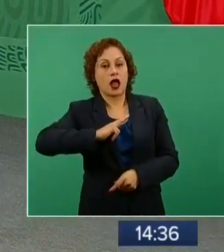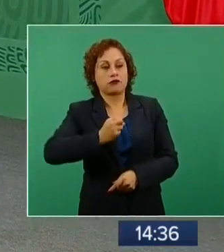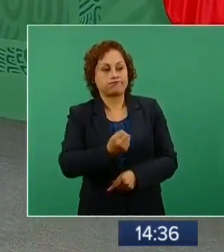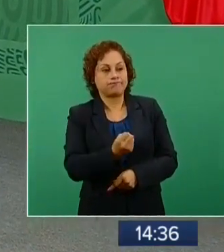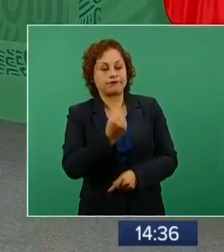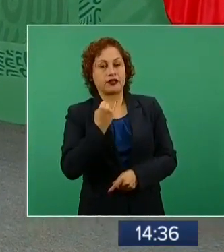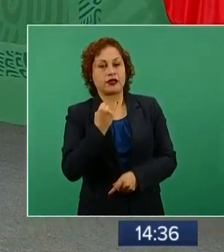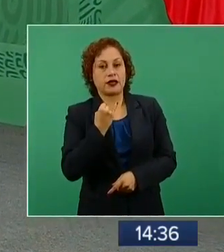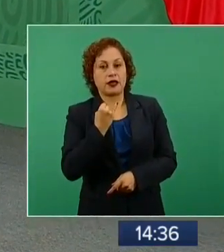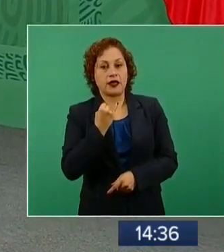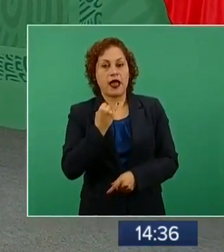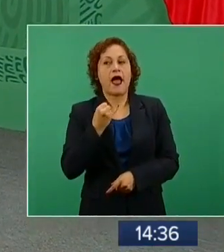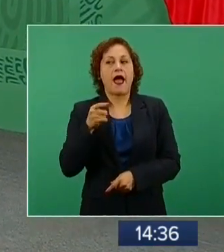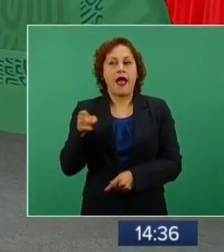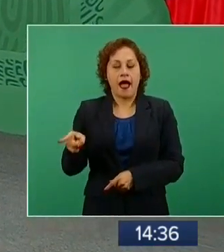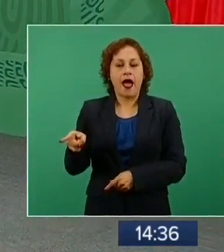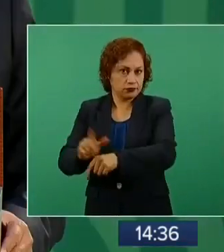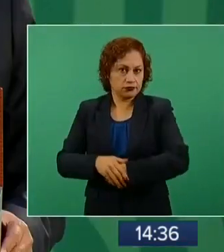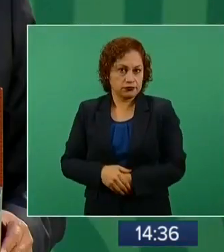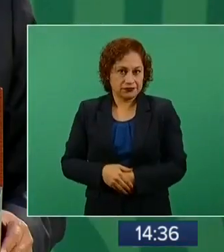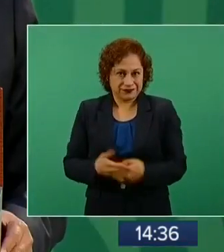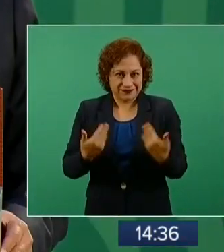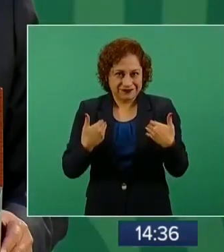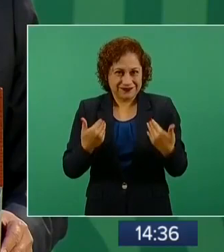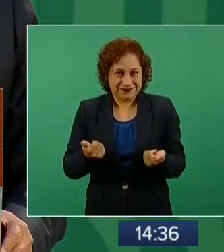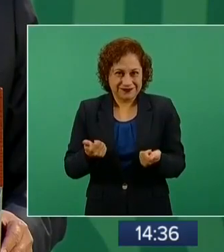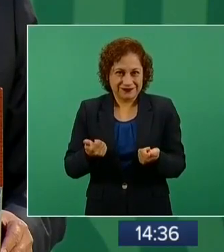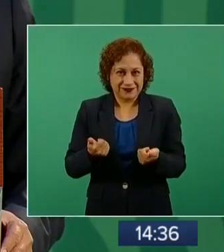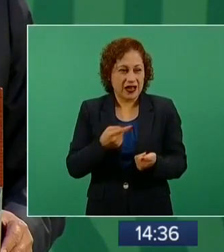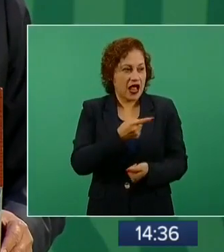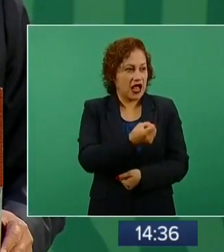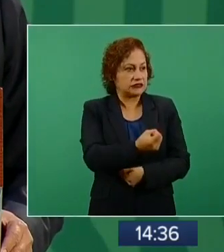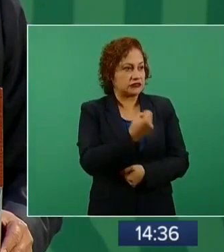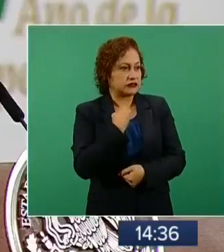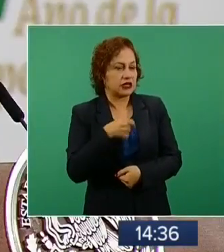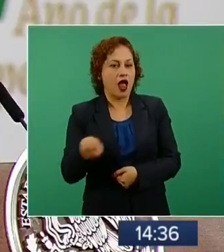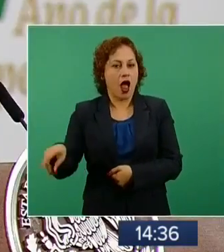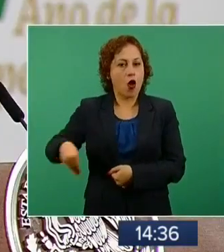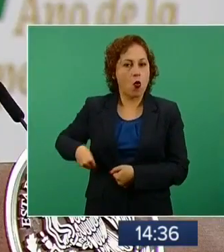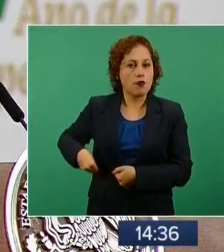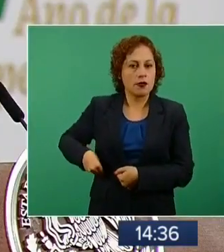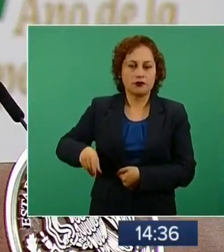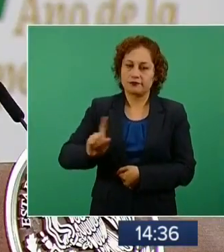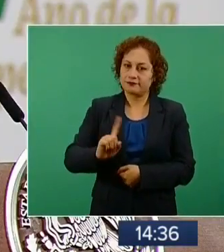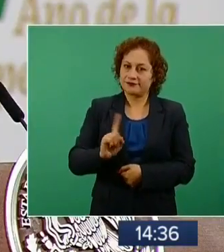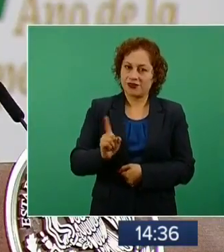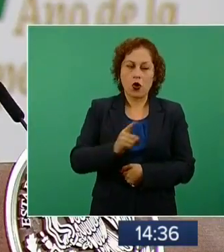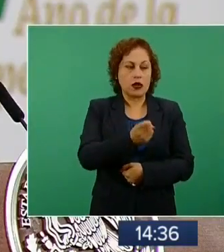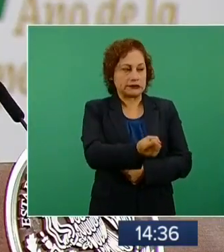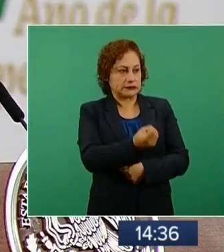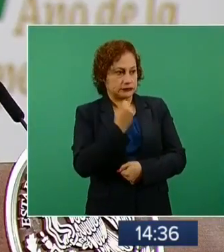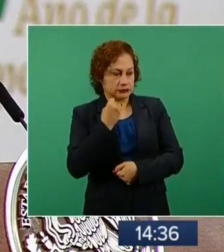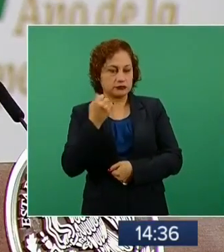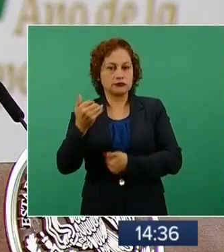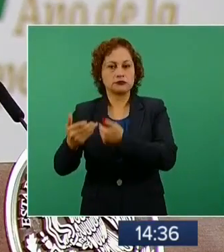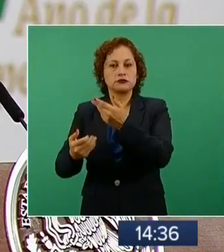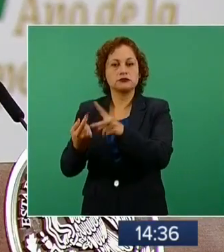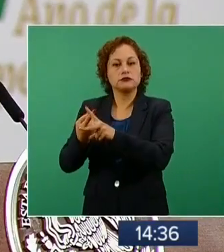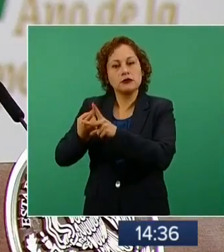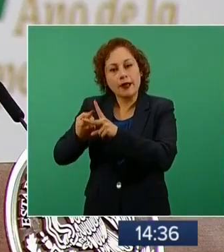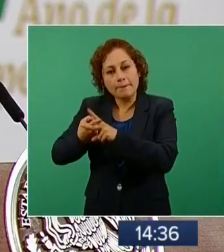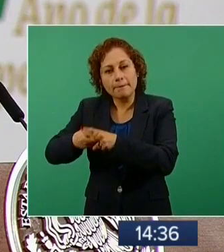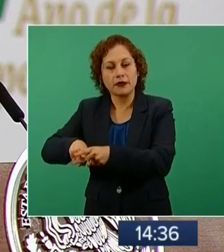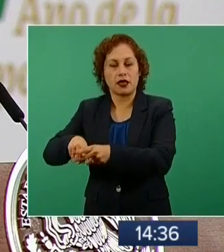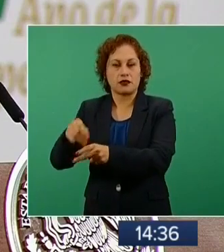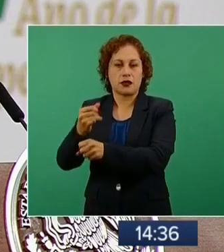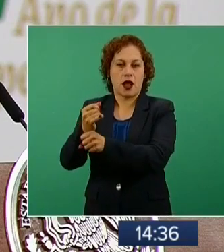no solo con antecedentes, sino con investigaciones. Pero bueno, eso para Félix Salgado Macedonio no aplica, ¿no? Esto a mitad de la